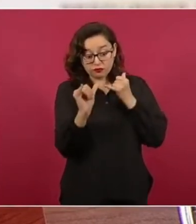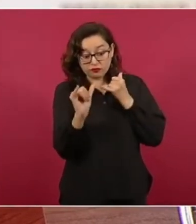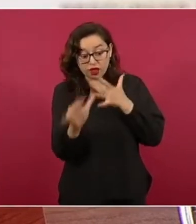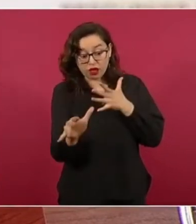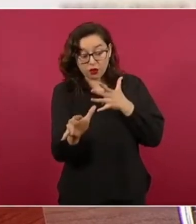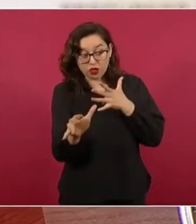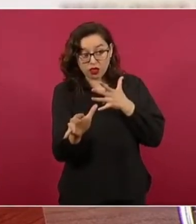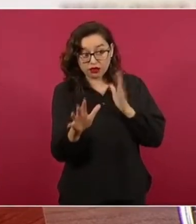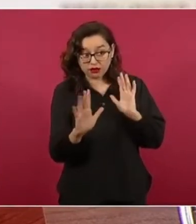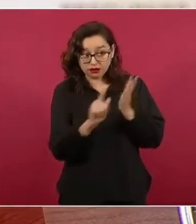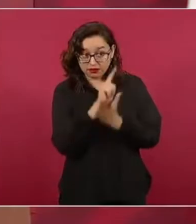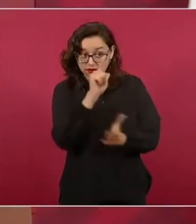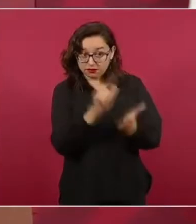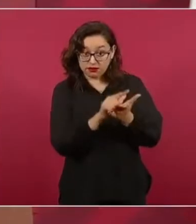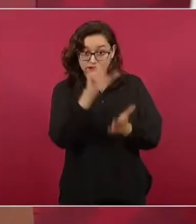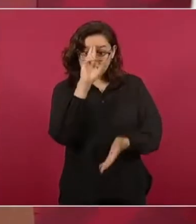¿Cómo